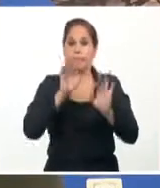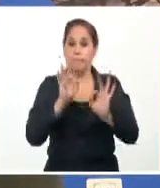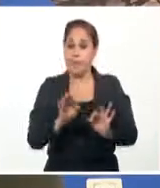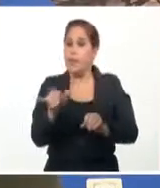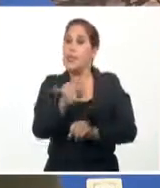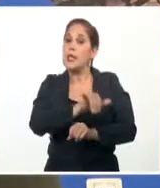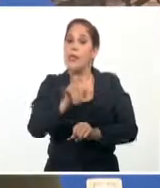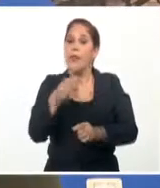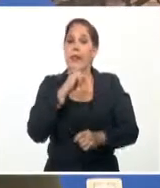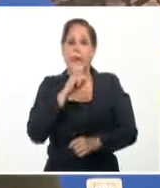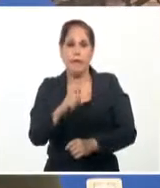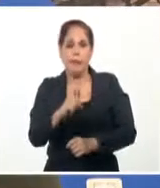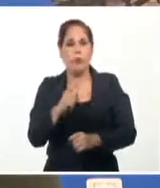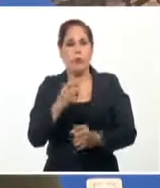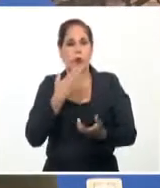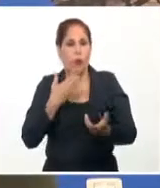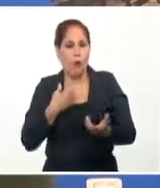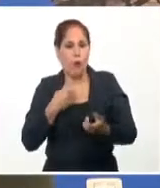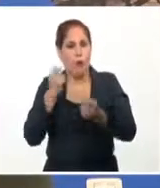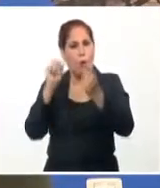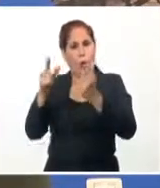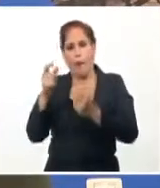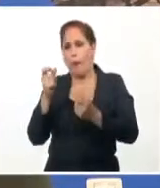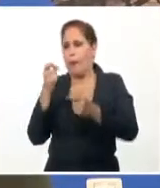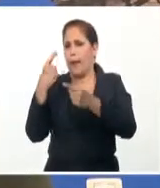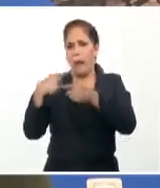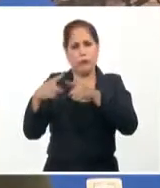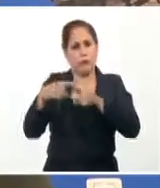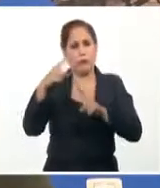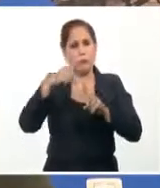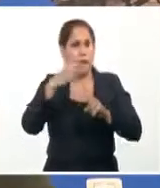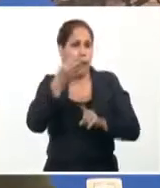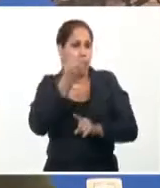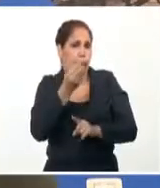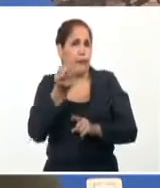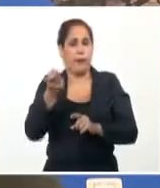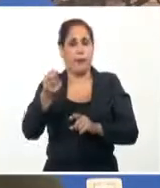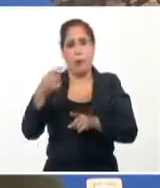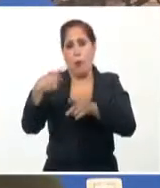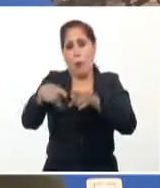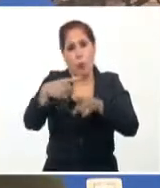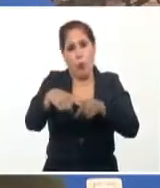que dificulta el acceso a proveedores de medicamentos, tecnologías, alimentos y otros